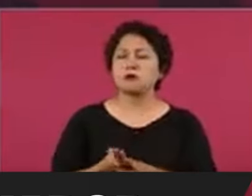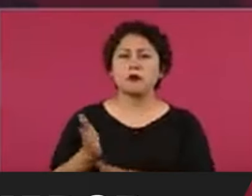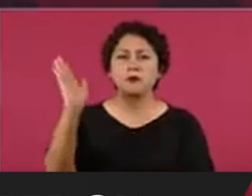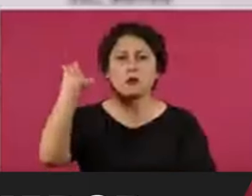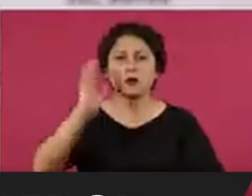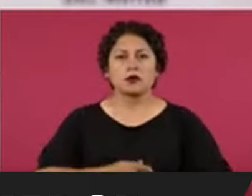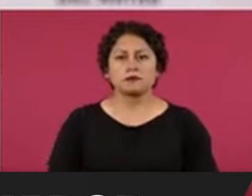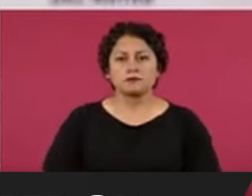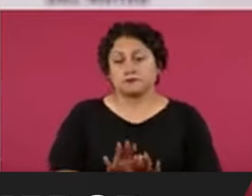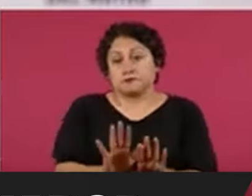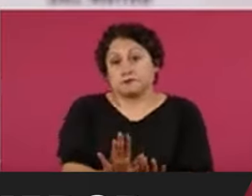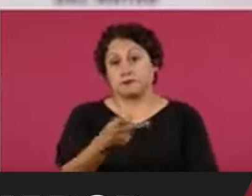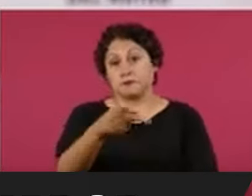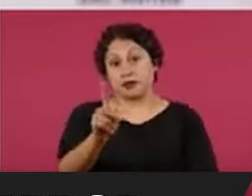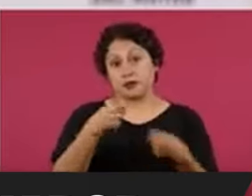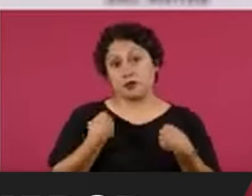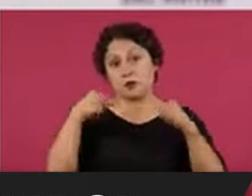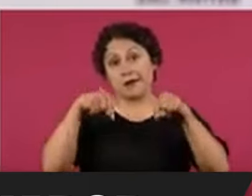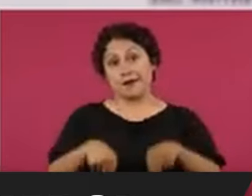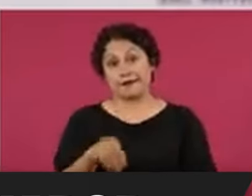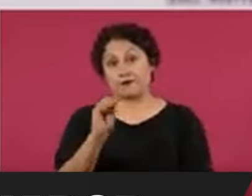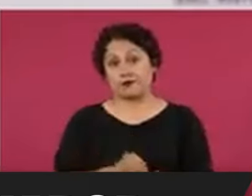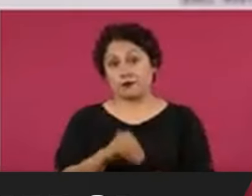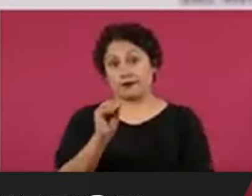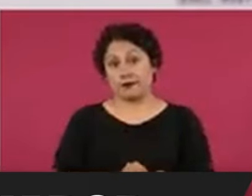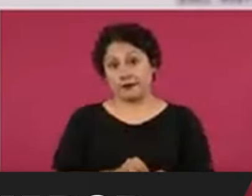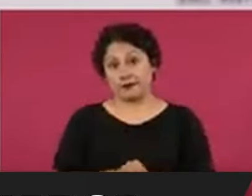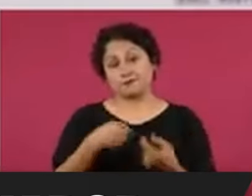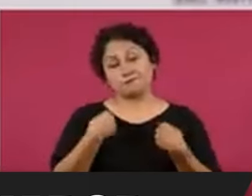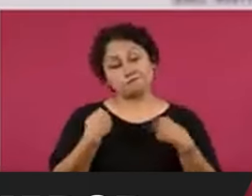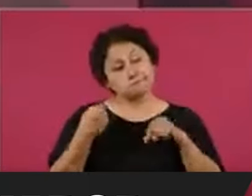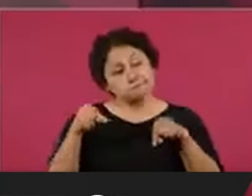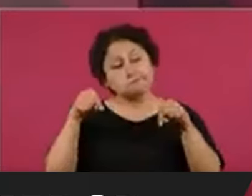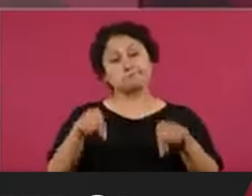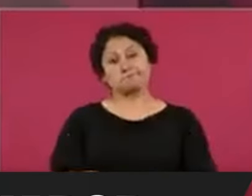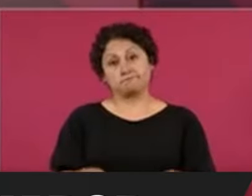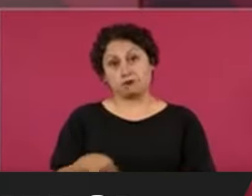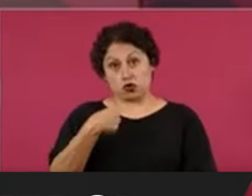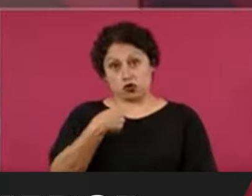Pero mientras yo esté aquí, como presidente, no puedo